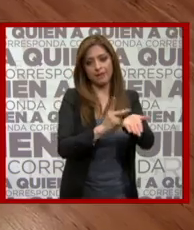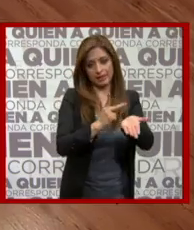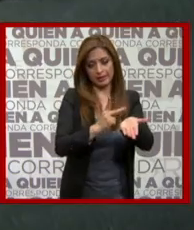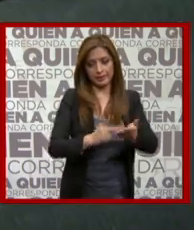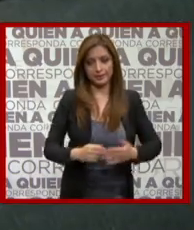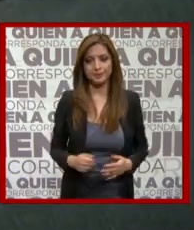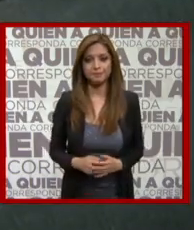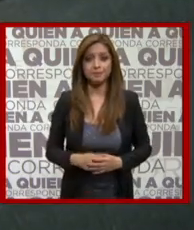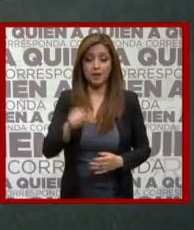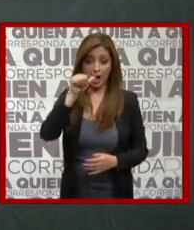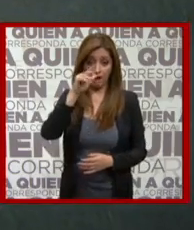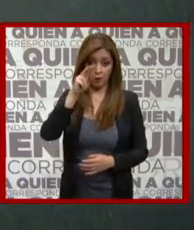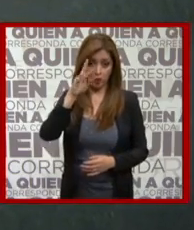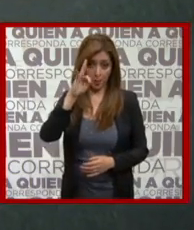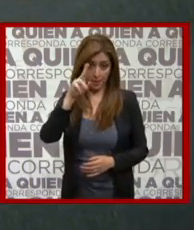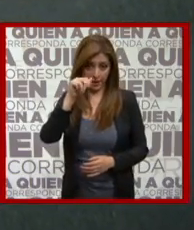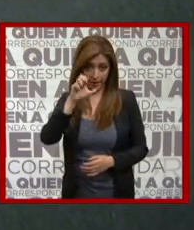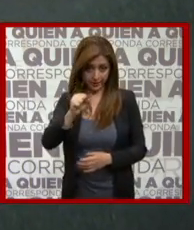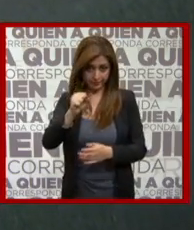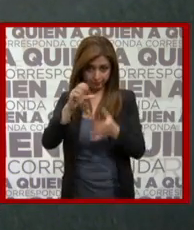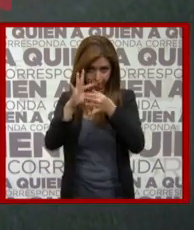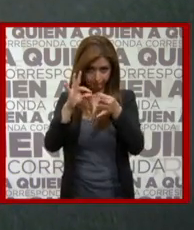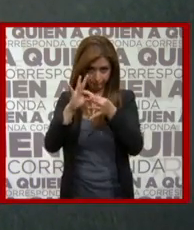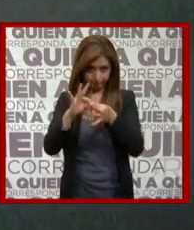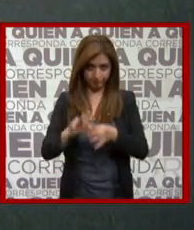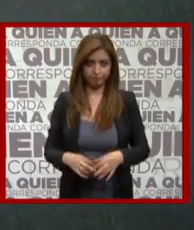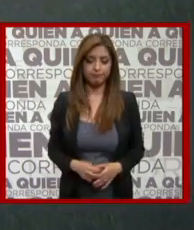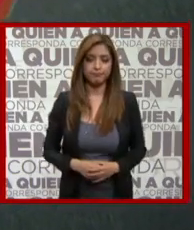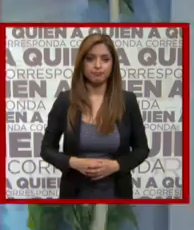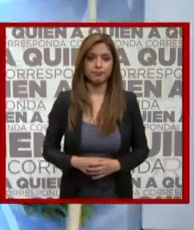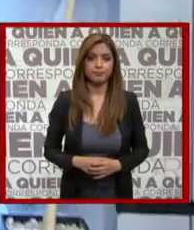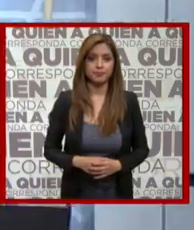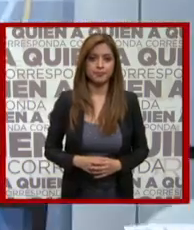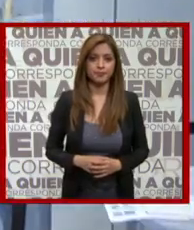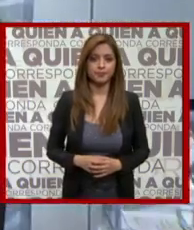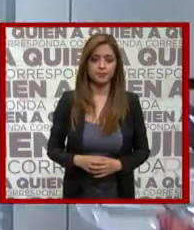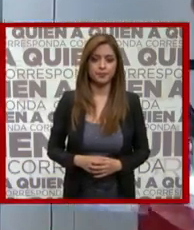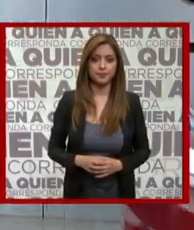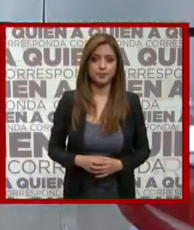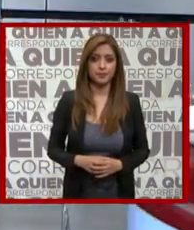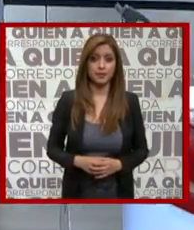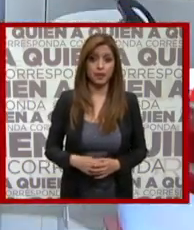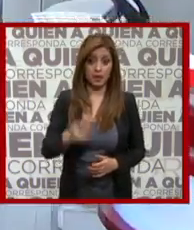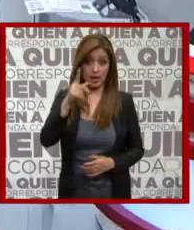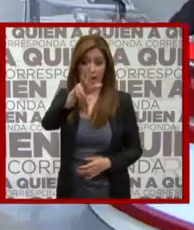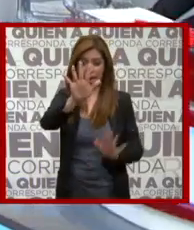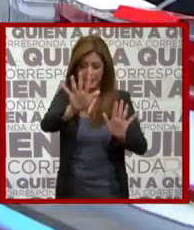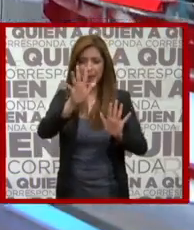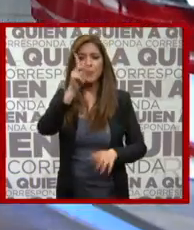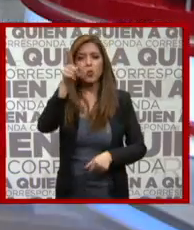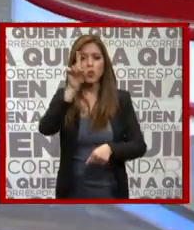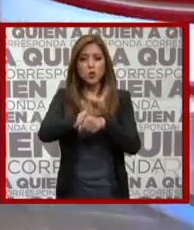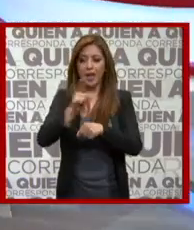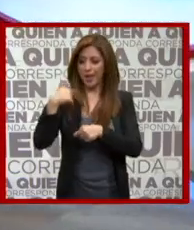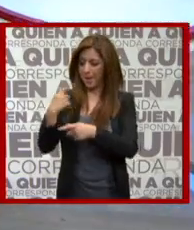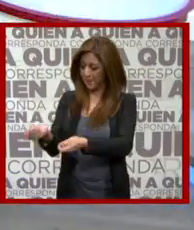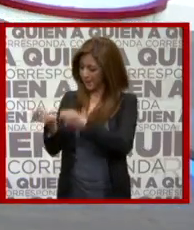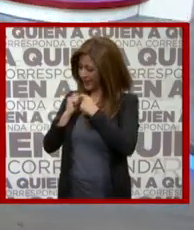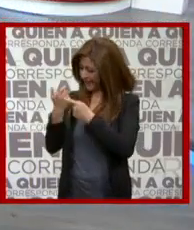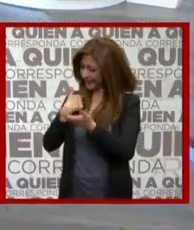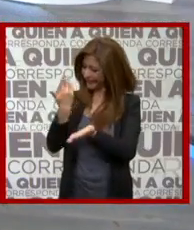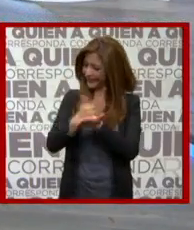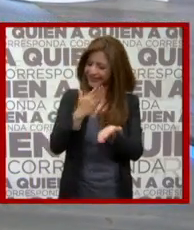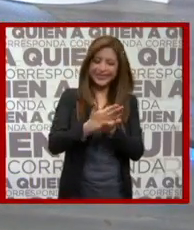corresponda, reportó Alfonso Vargas Torres. O sea, quien fue beneficiado con un crédito un día y ya no lo